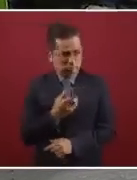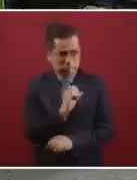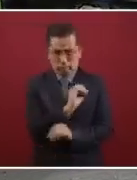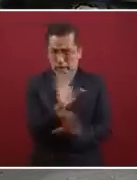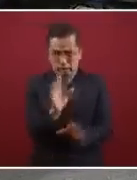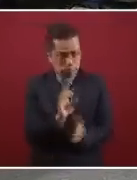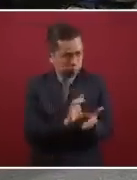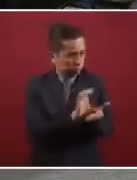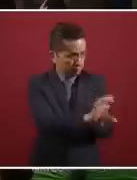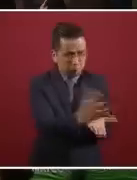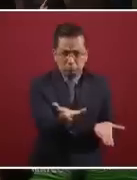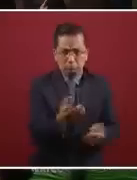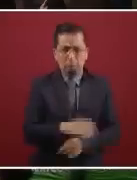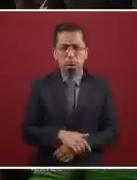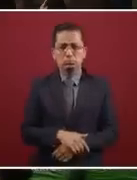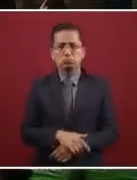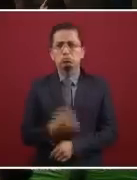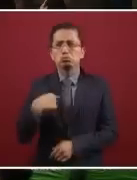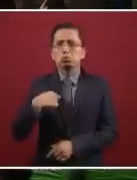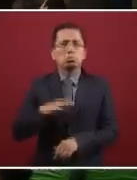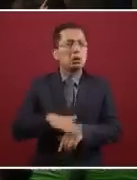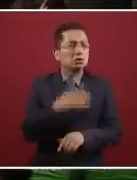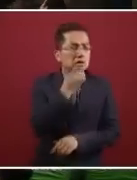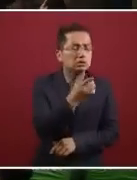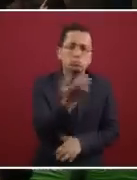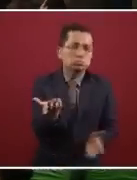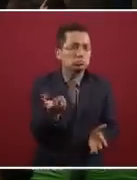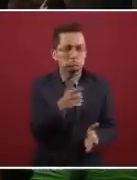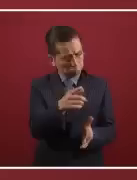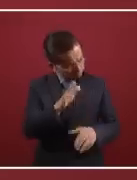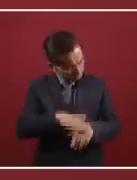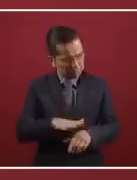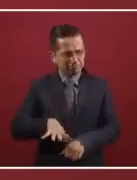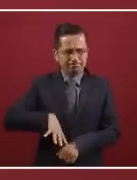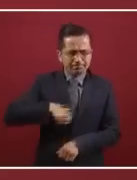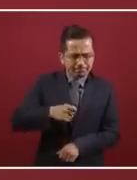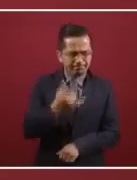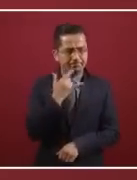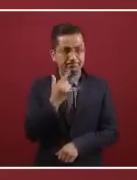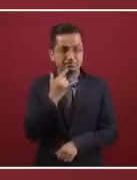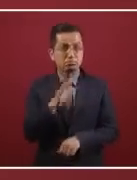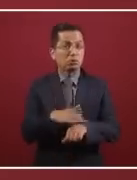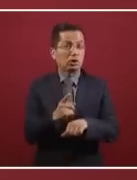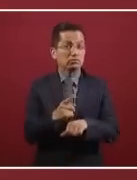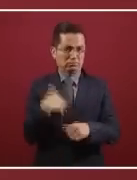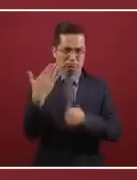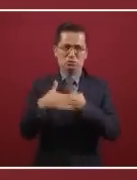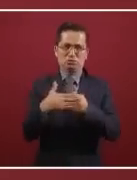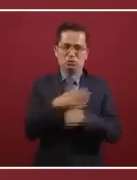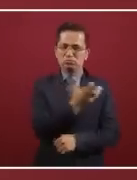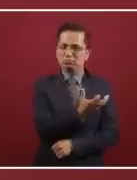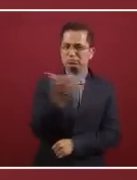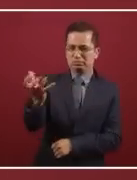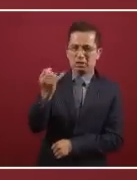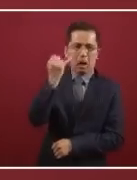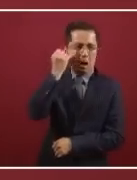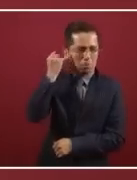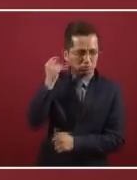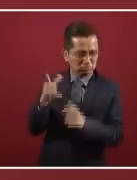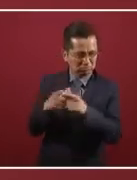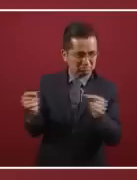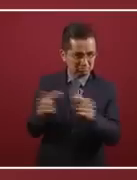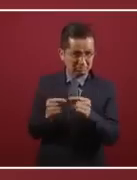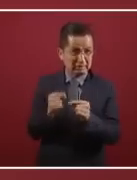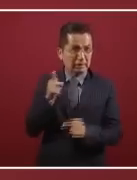decir? Pues que le echen ganas porque viene Japón y necesitamos más